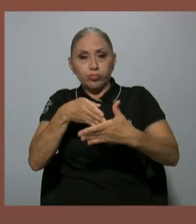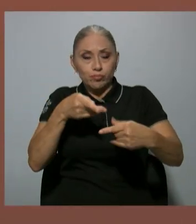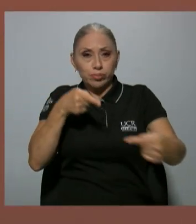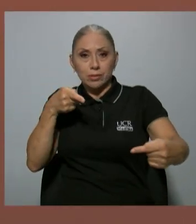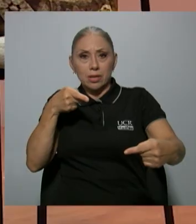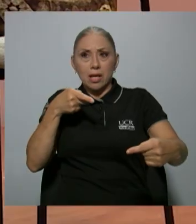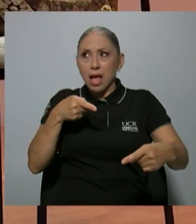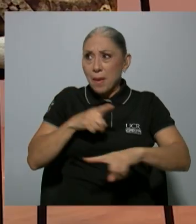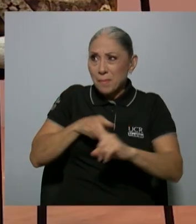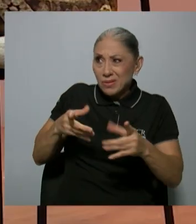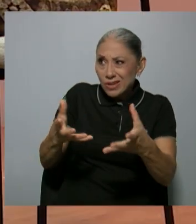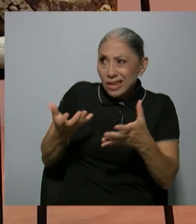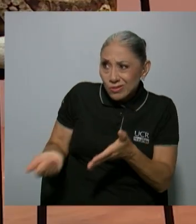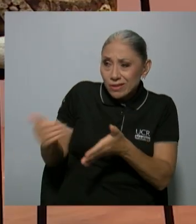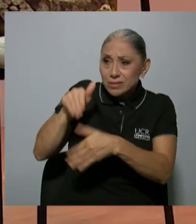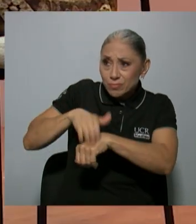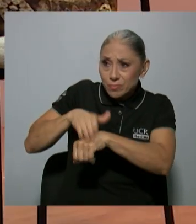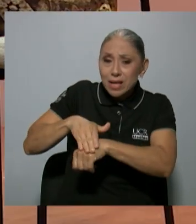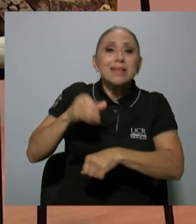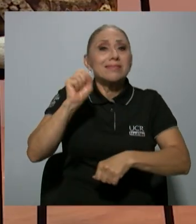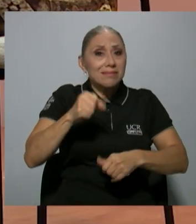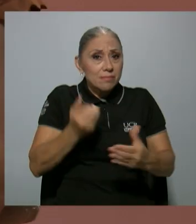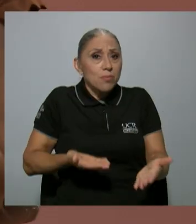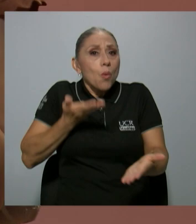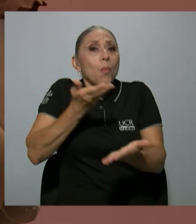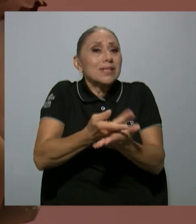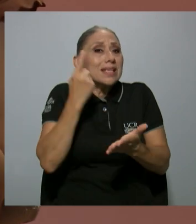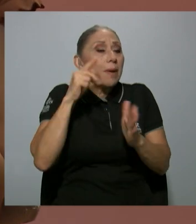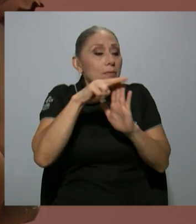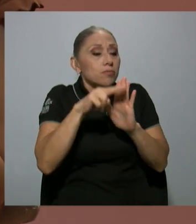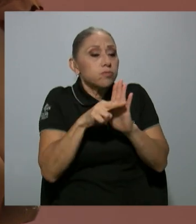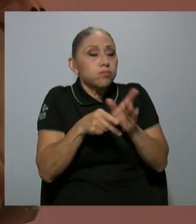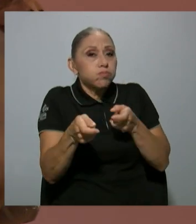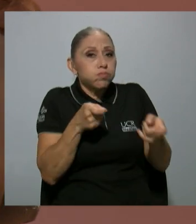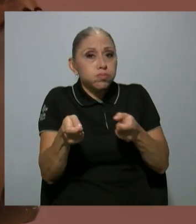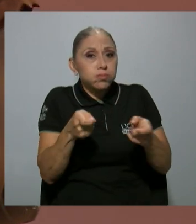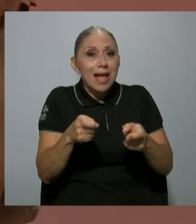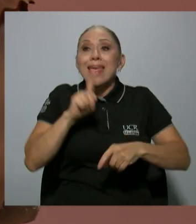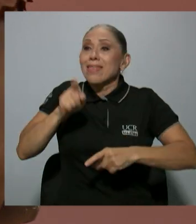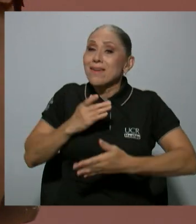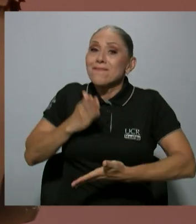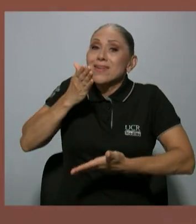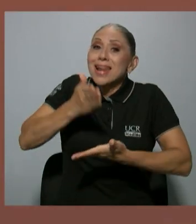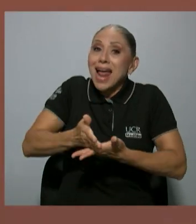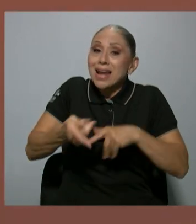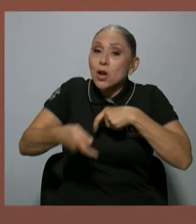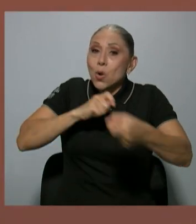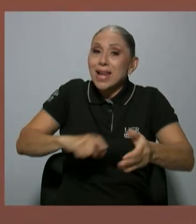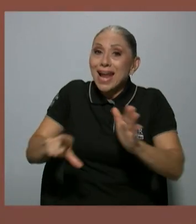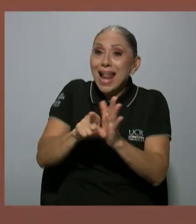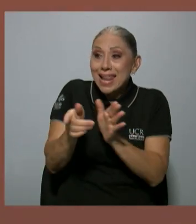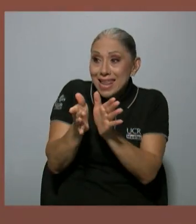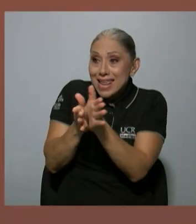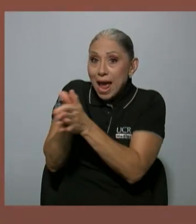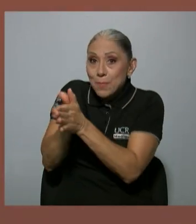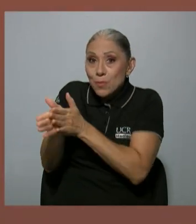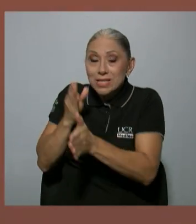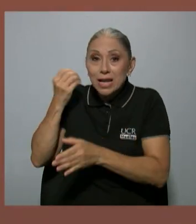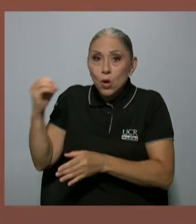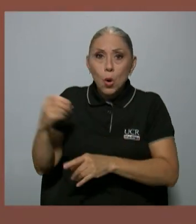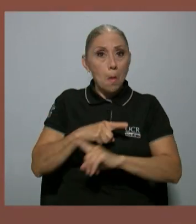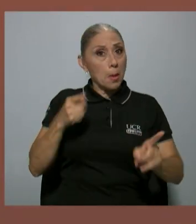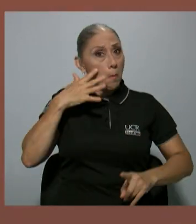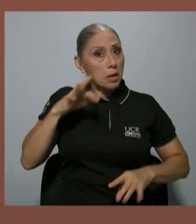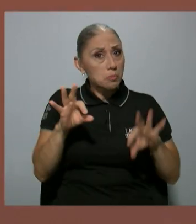permitir la minería? Sí, hay propuestas para regularlo. La idea es frenar lo ilegal y aprovechar el oro que tenemos. Bueno, pero en la teoría suena muy bien. ¿Y en